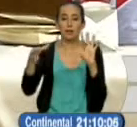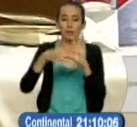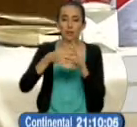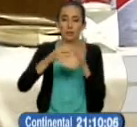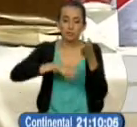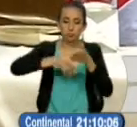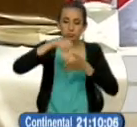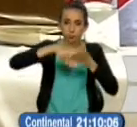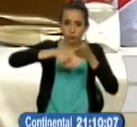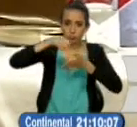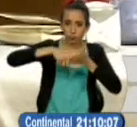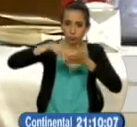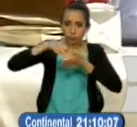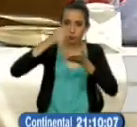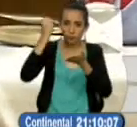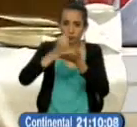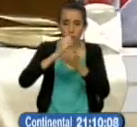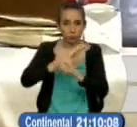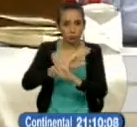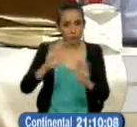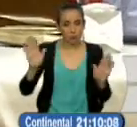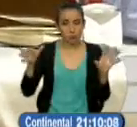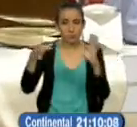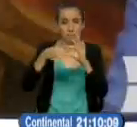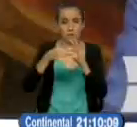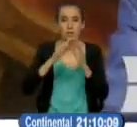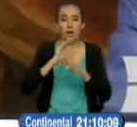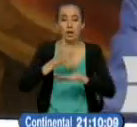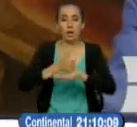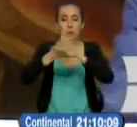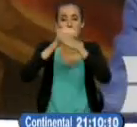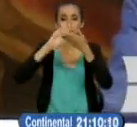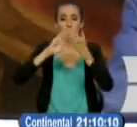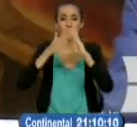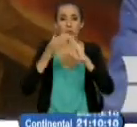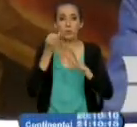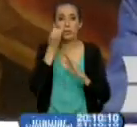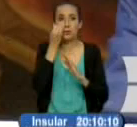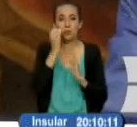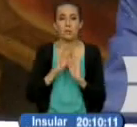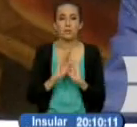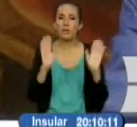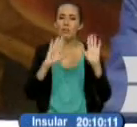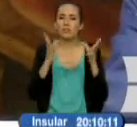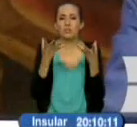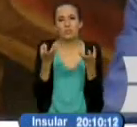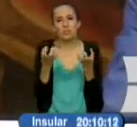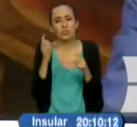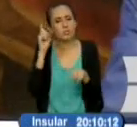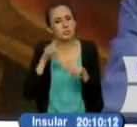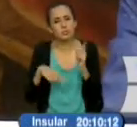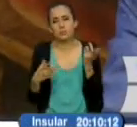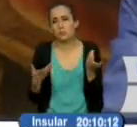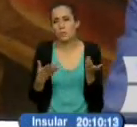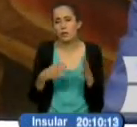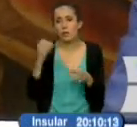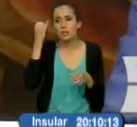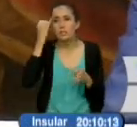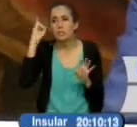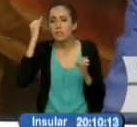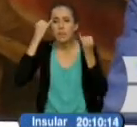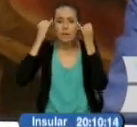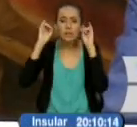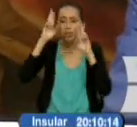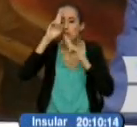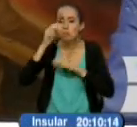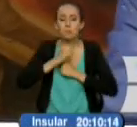presidente de la Confederación de Nacionalidades Indígenas, Jorge Herrera. No debemos individualizar las posturas o la política pública, porque se